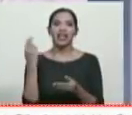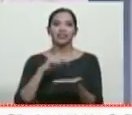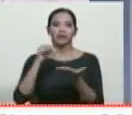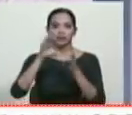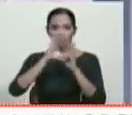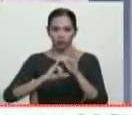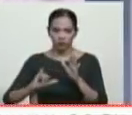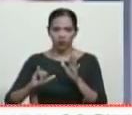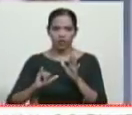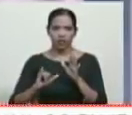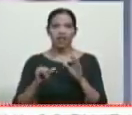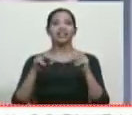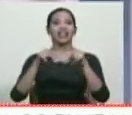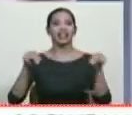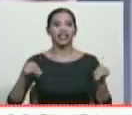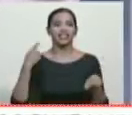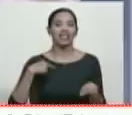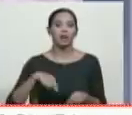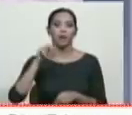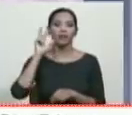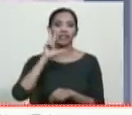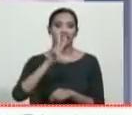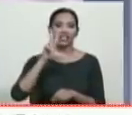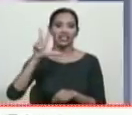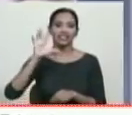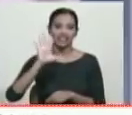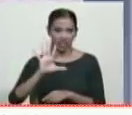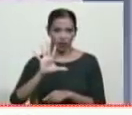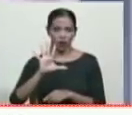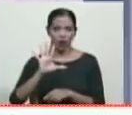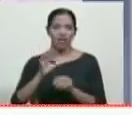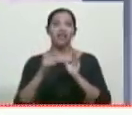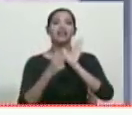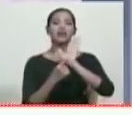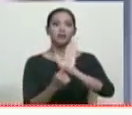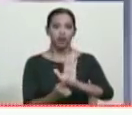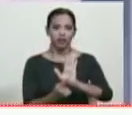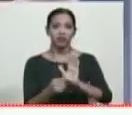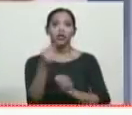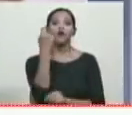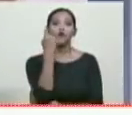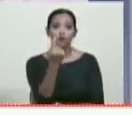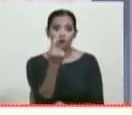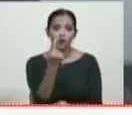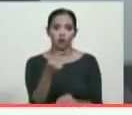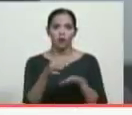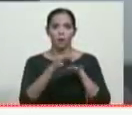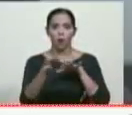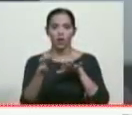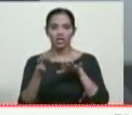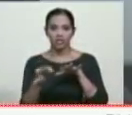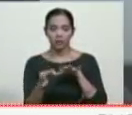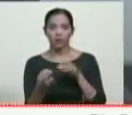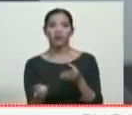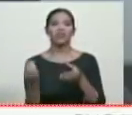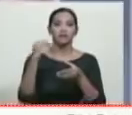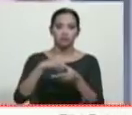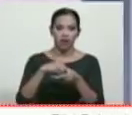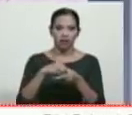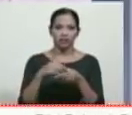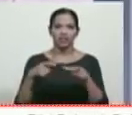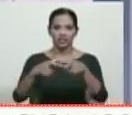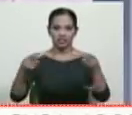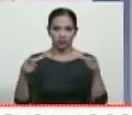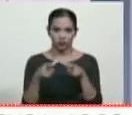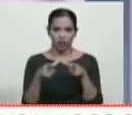territorial, tenemos 335 representantes de uno de cada municipio, pero además sectorial. Eso